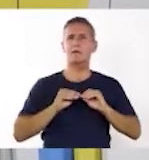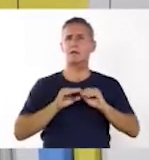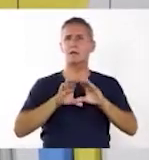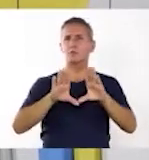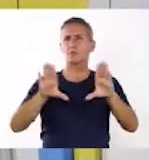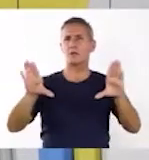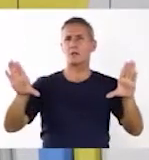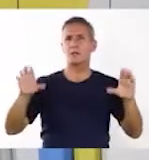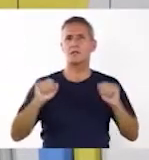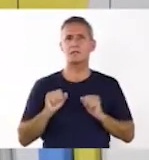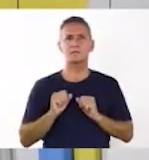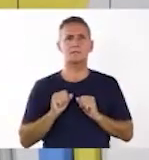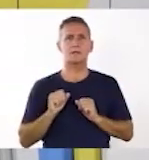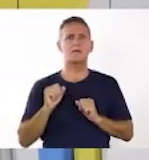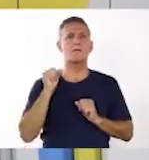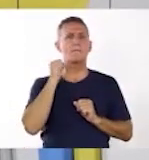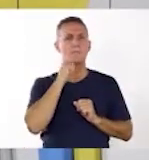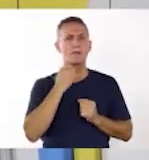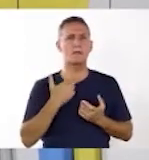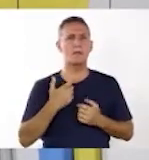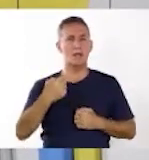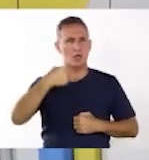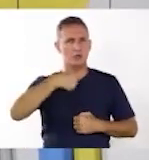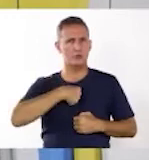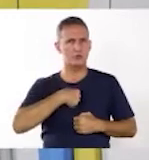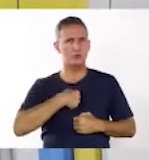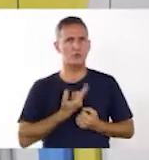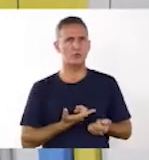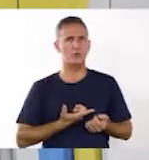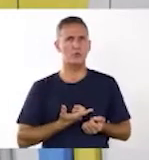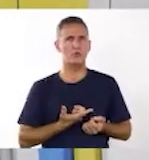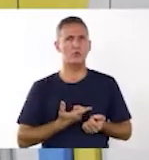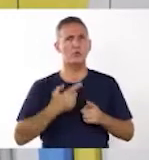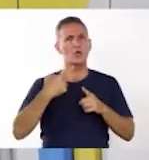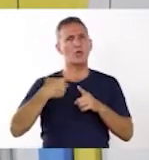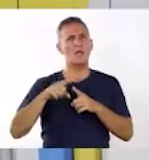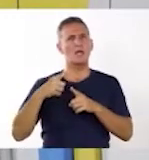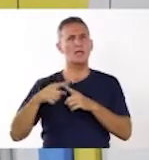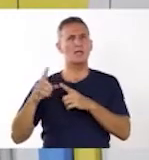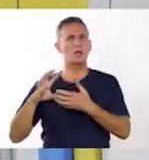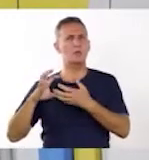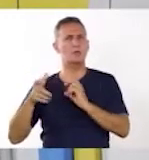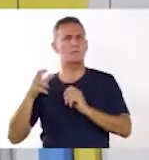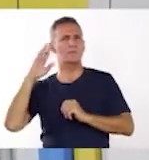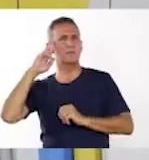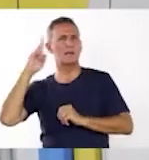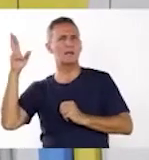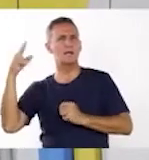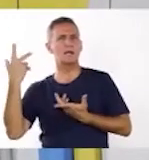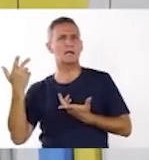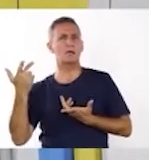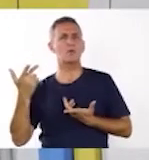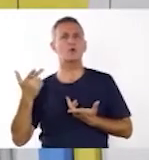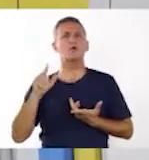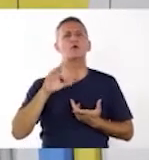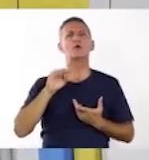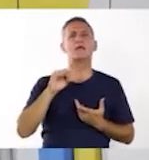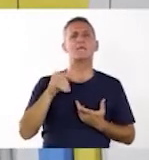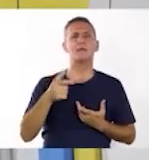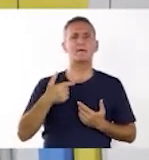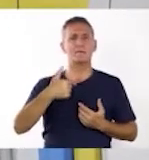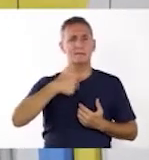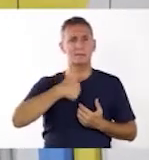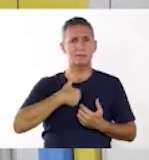habla de naturaleza y me habla también del yo. ¿Qué otro movimiento ustedes les